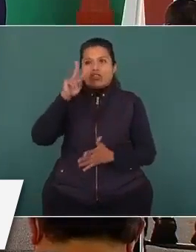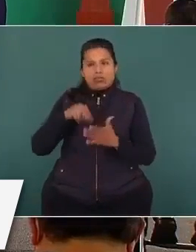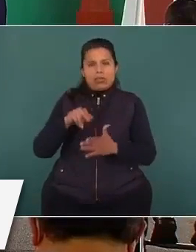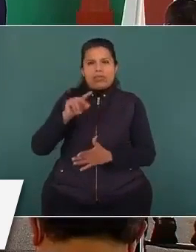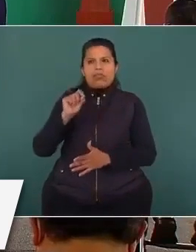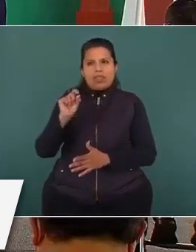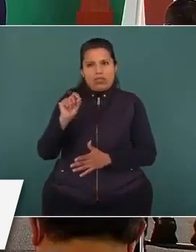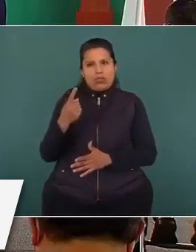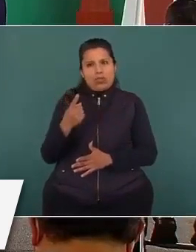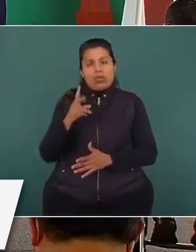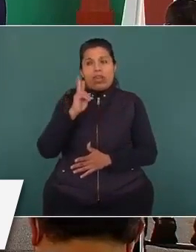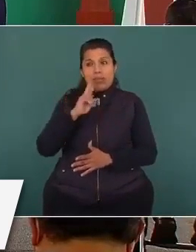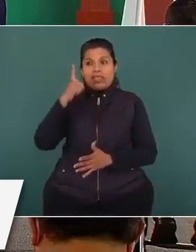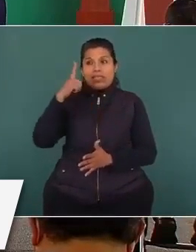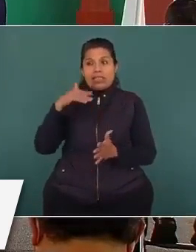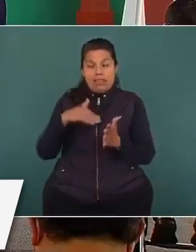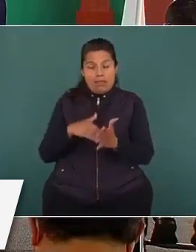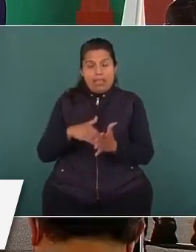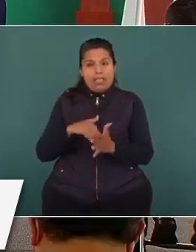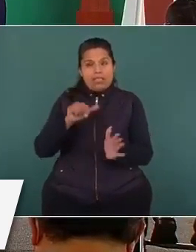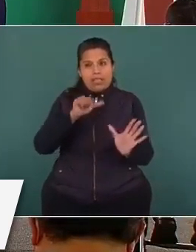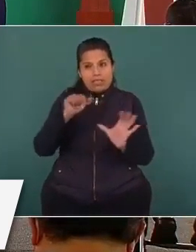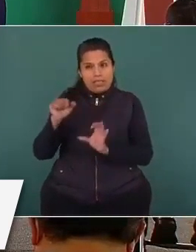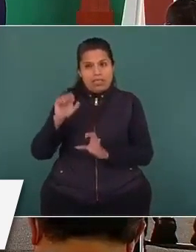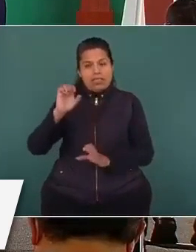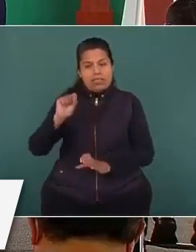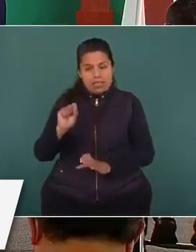solamente nos quedarían siete mil 660.